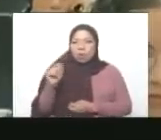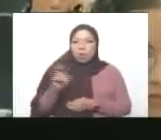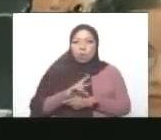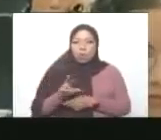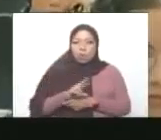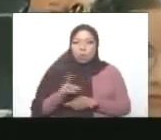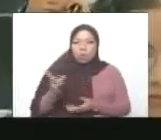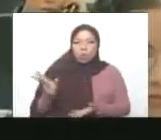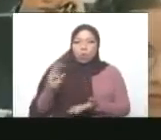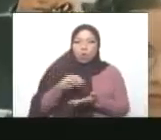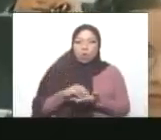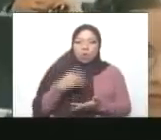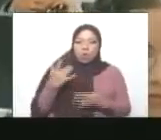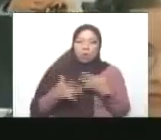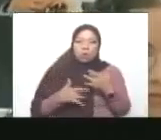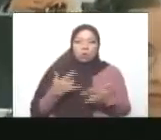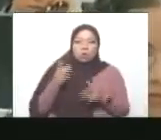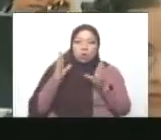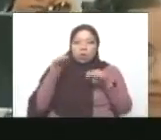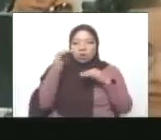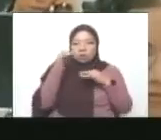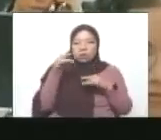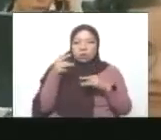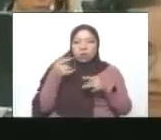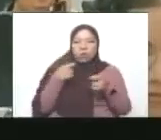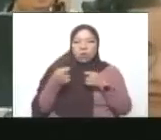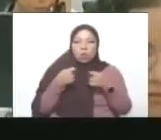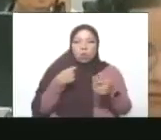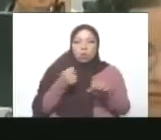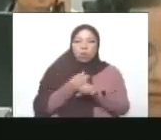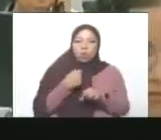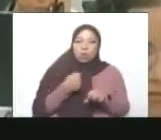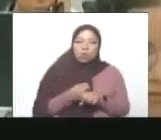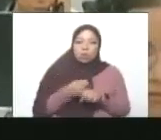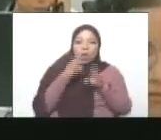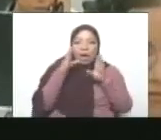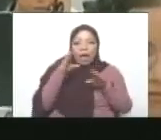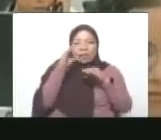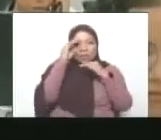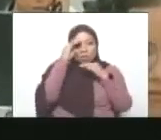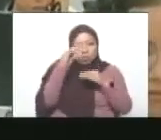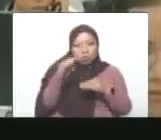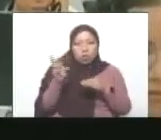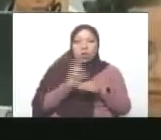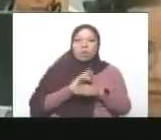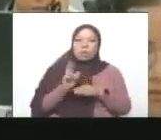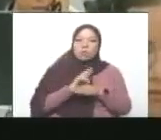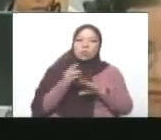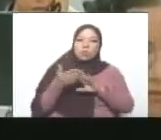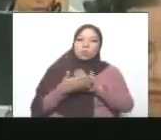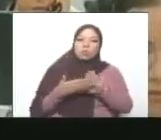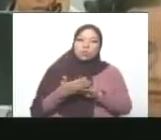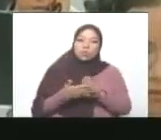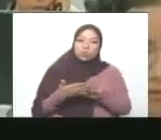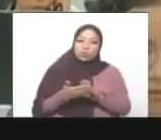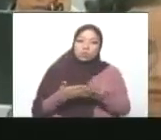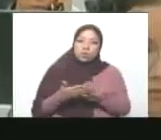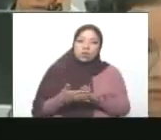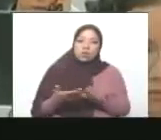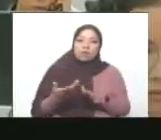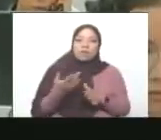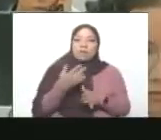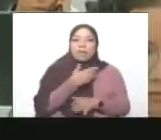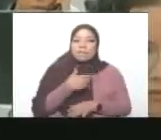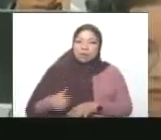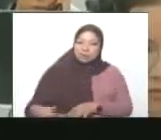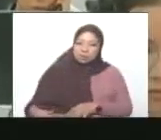encuentra justamente en esta sala, atendida por sus operadores para darle la atención que requiere y la solución según sea el ente correspondiente.